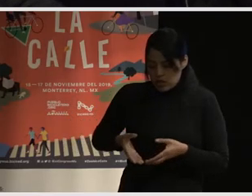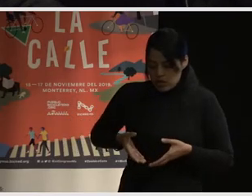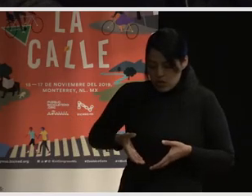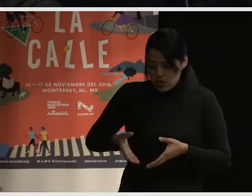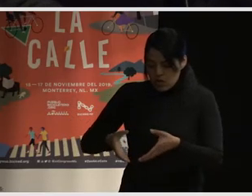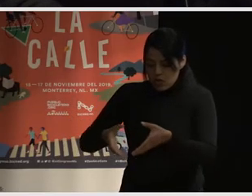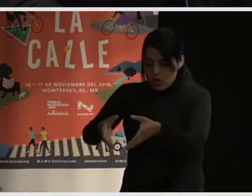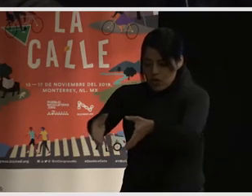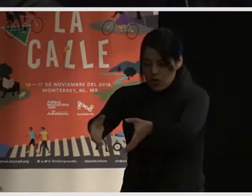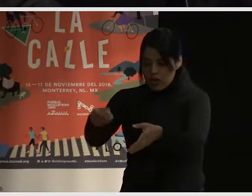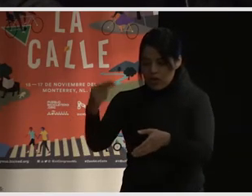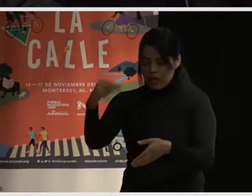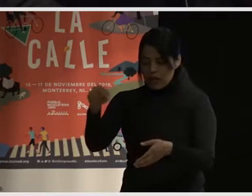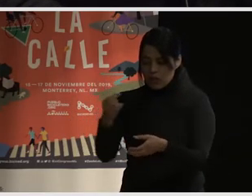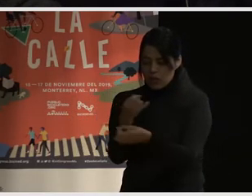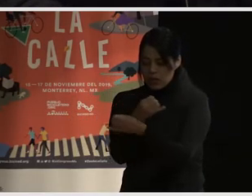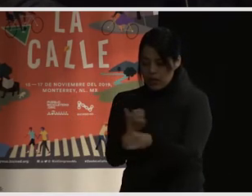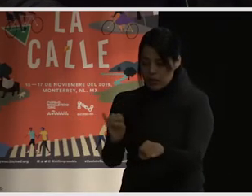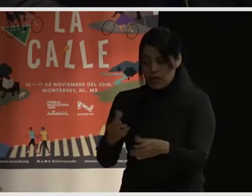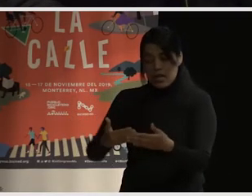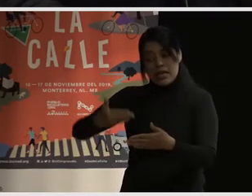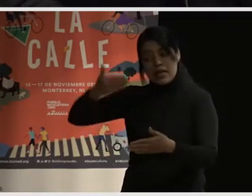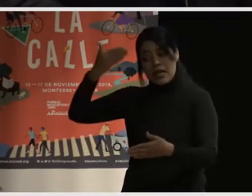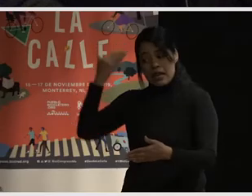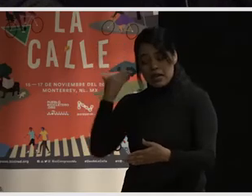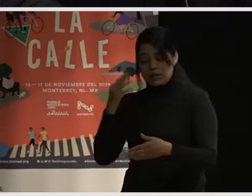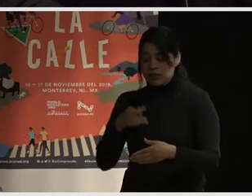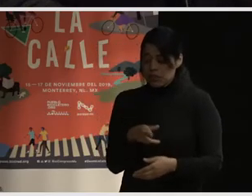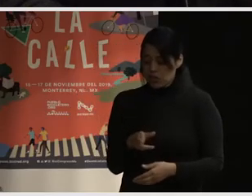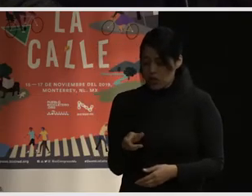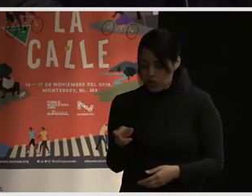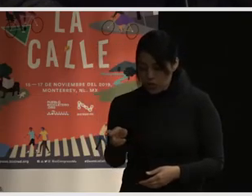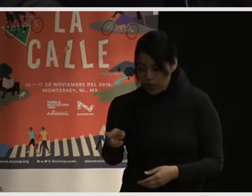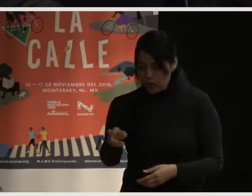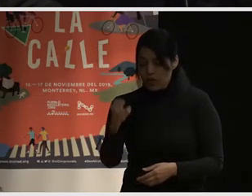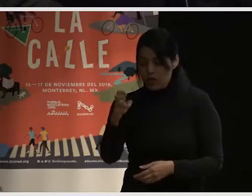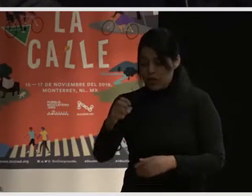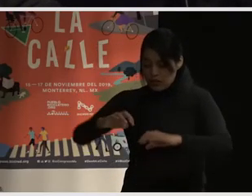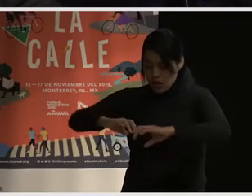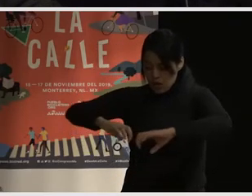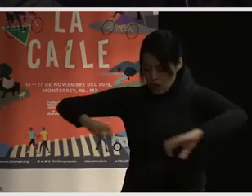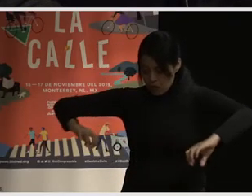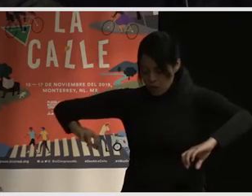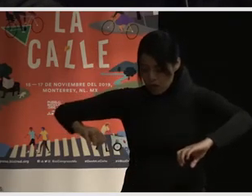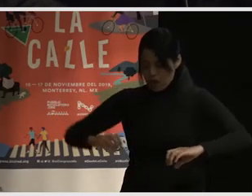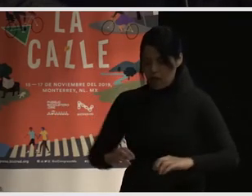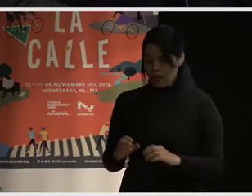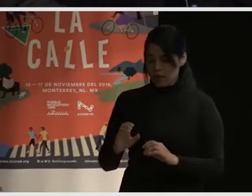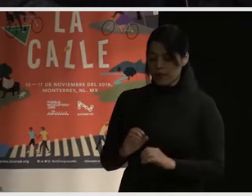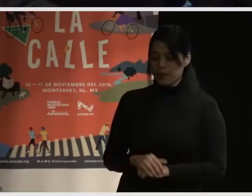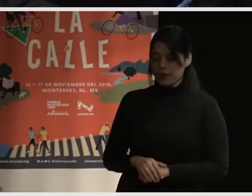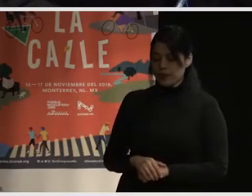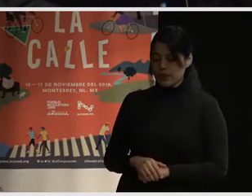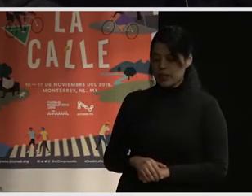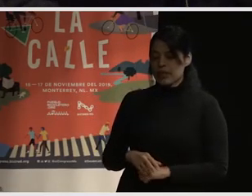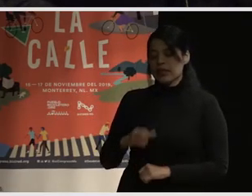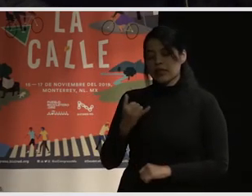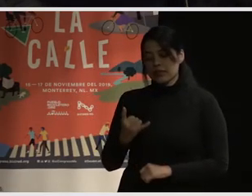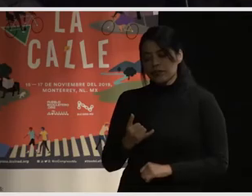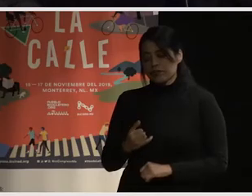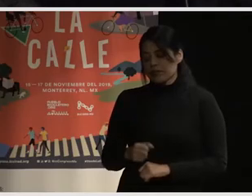calzada independiente independencia que en su momento fue un río y este río era lo que dividía a estas dos comunidades y socialmente